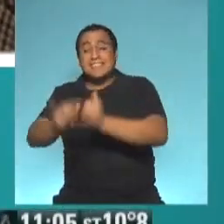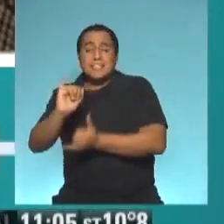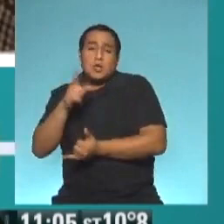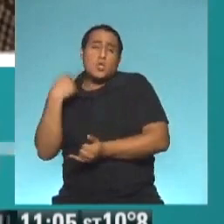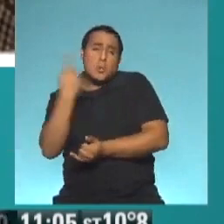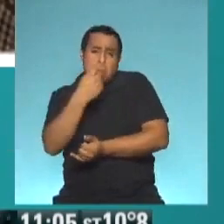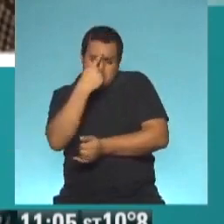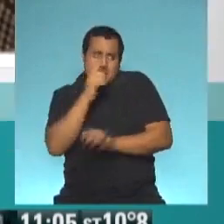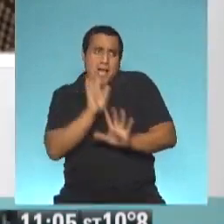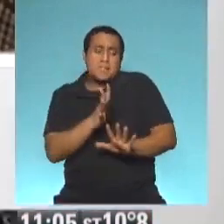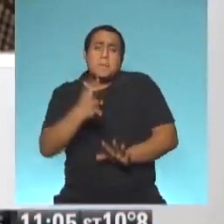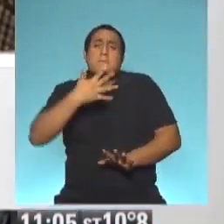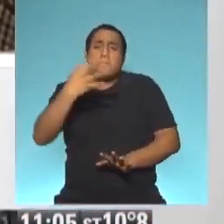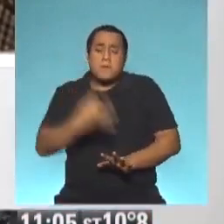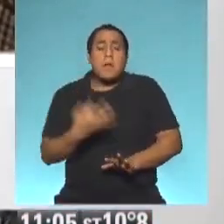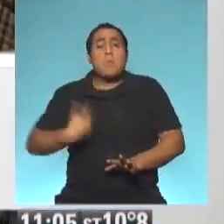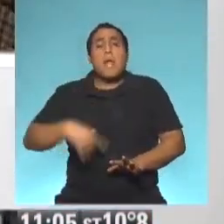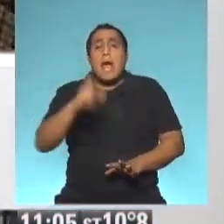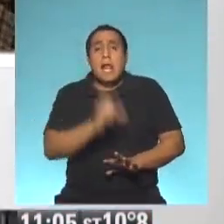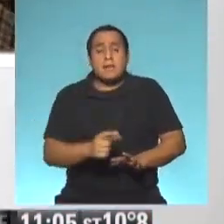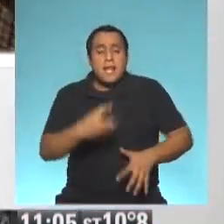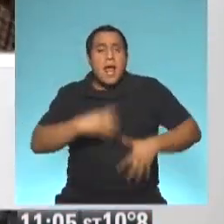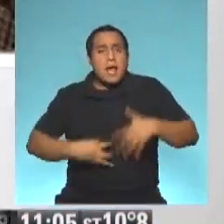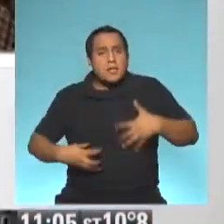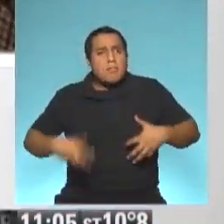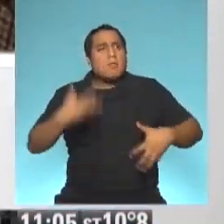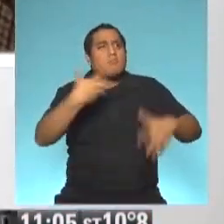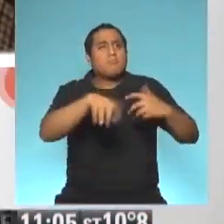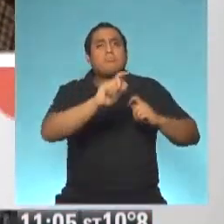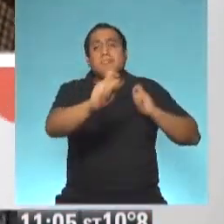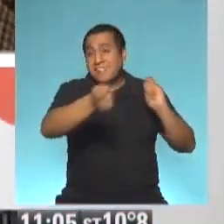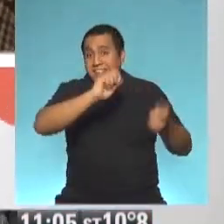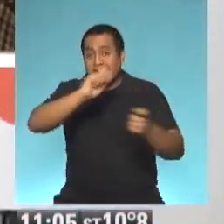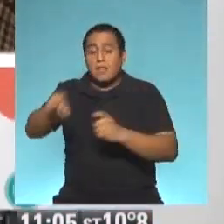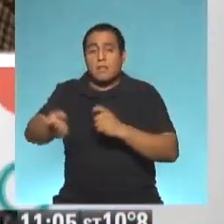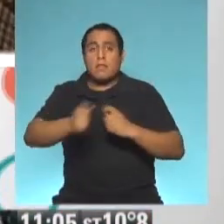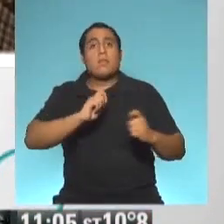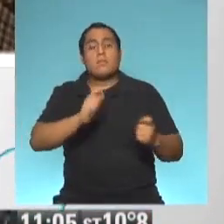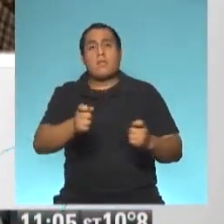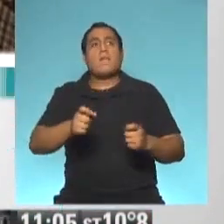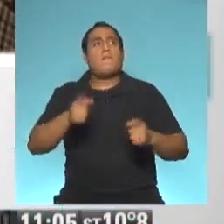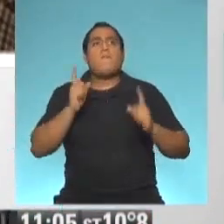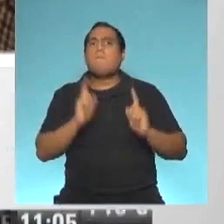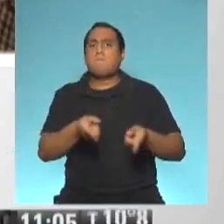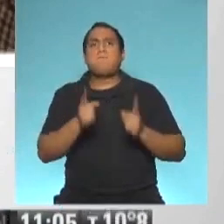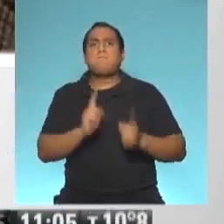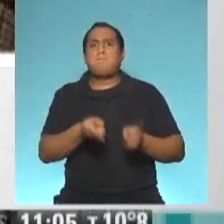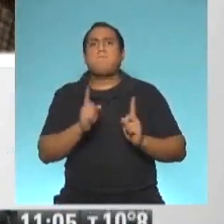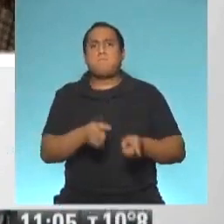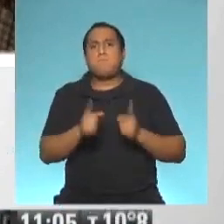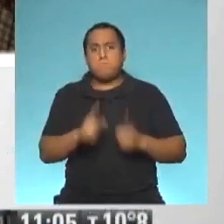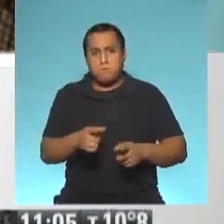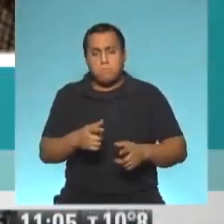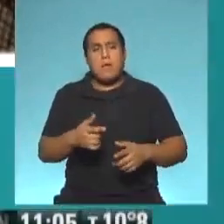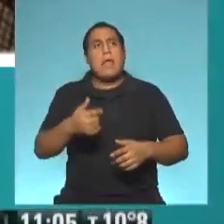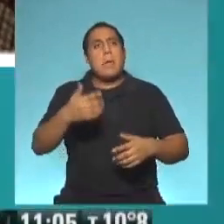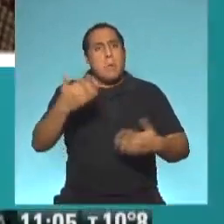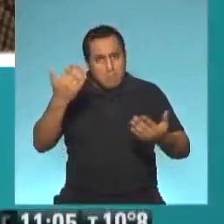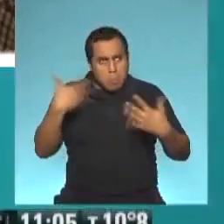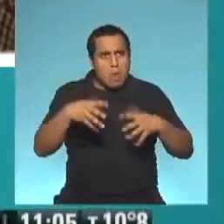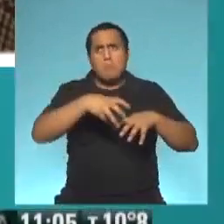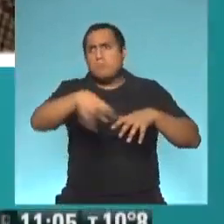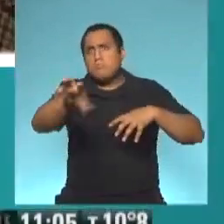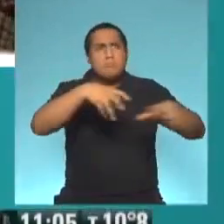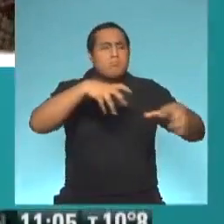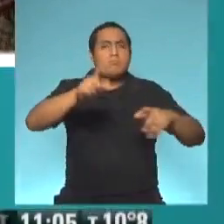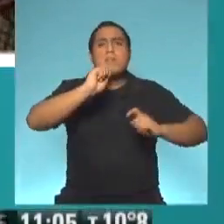en Argentina la actividad de donación y trasplante está fuertemente regulada, muy fiscalizada. Hay un